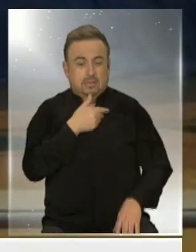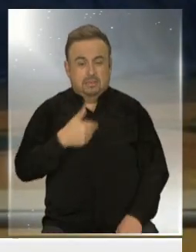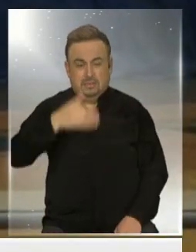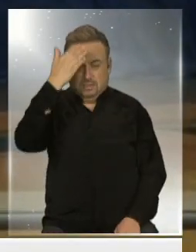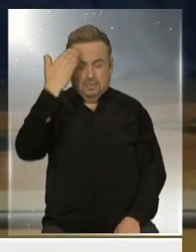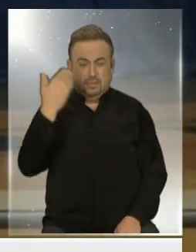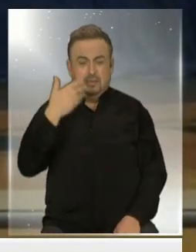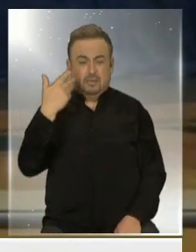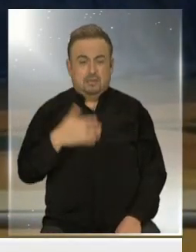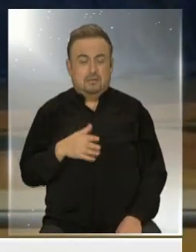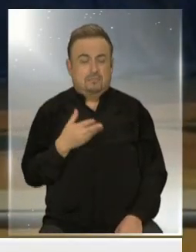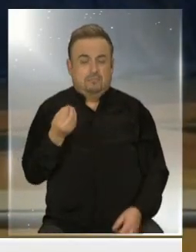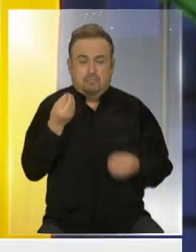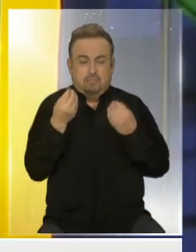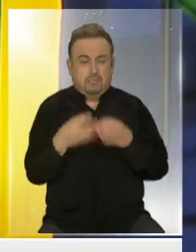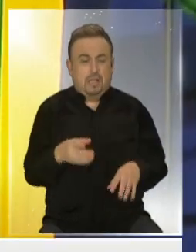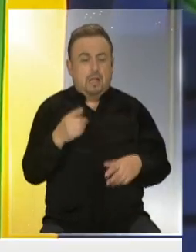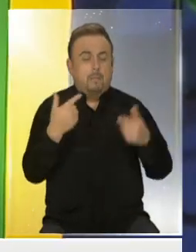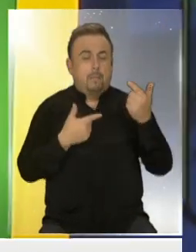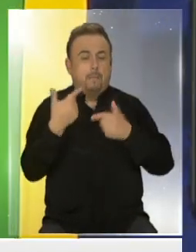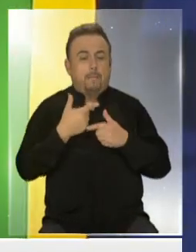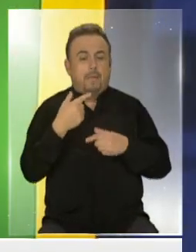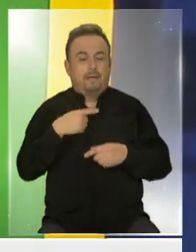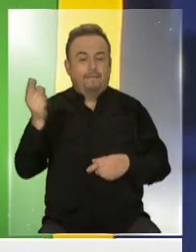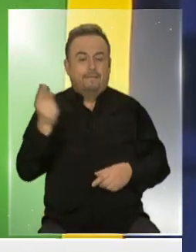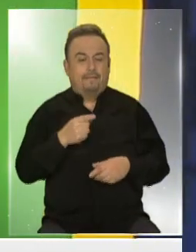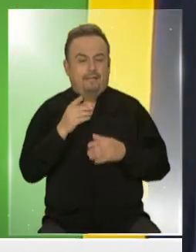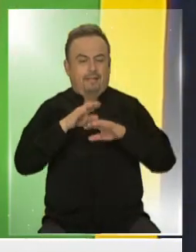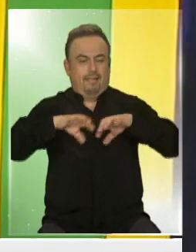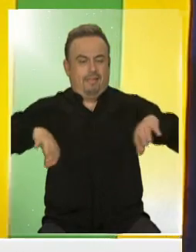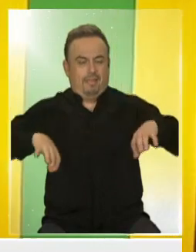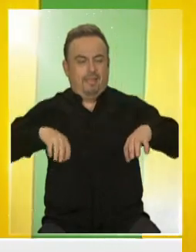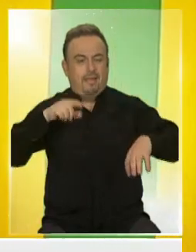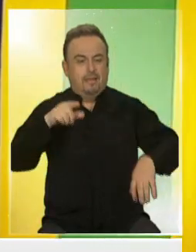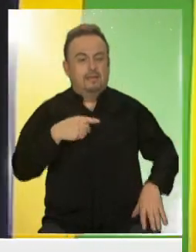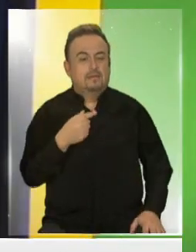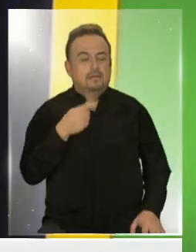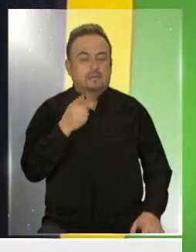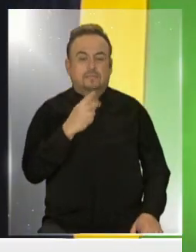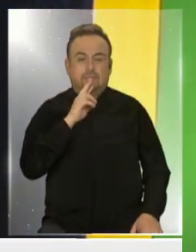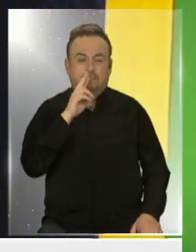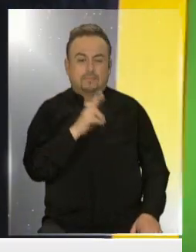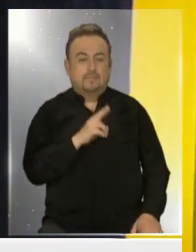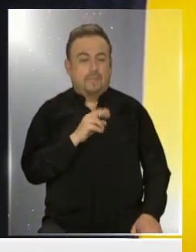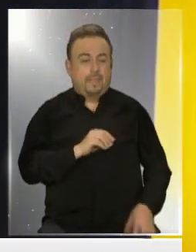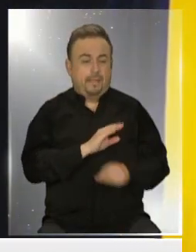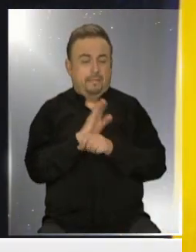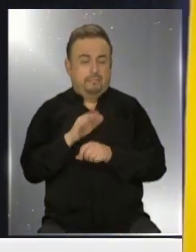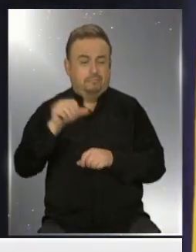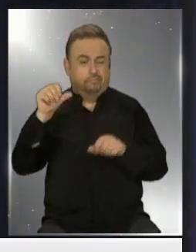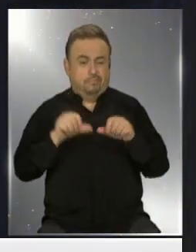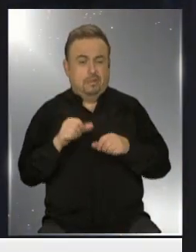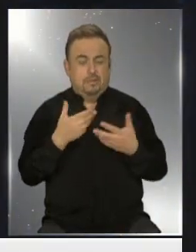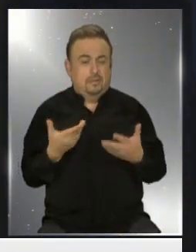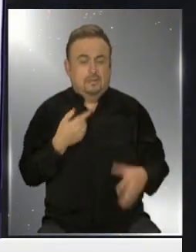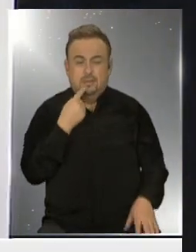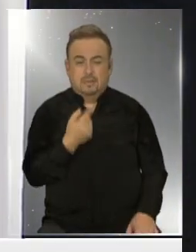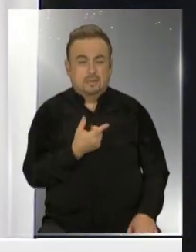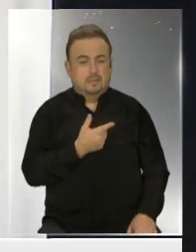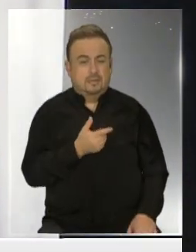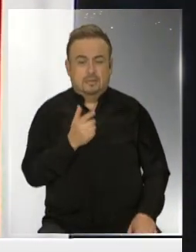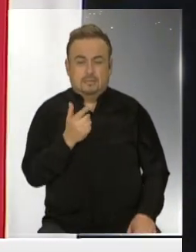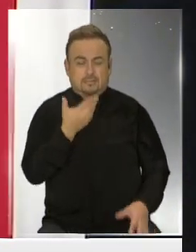Trump los había defraudado con sus políticas de inmigración divisivas y también con la respuesta de la pandemia de coronavirus, la cual calificó